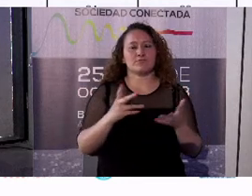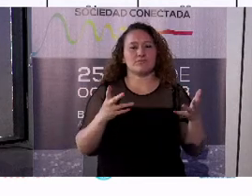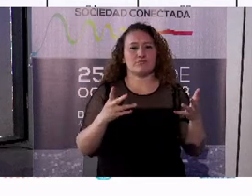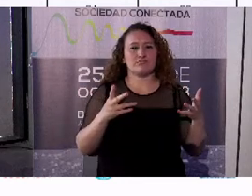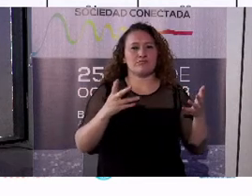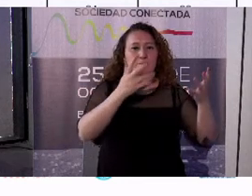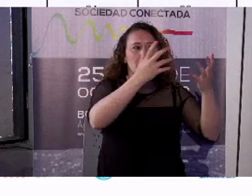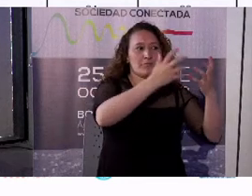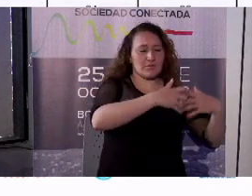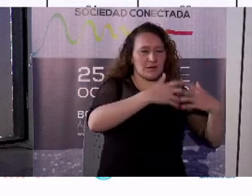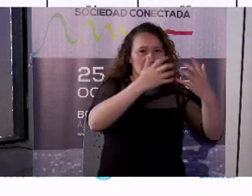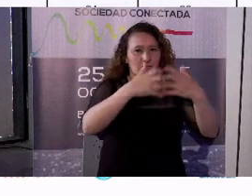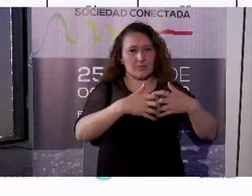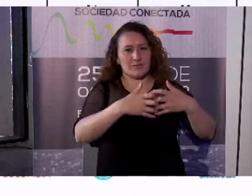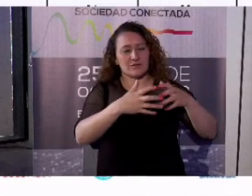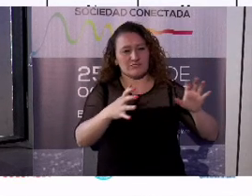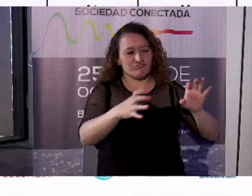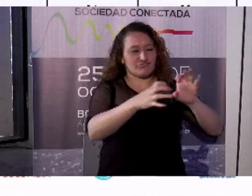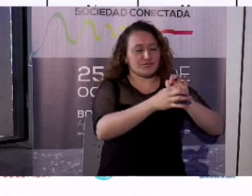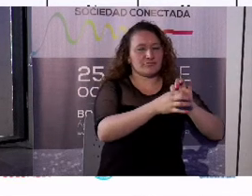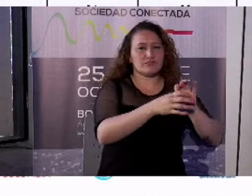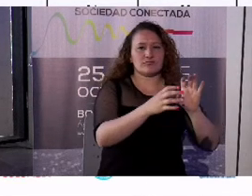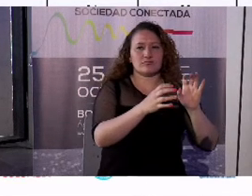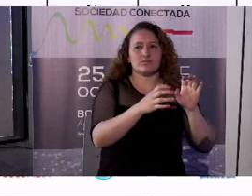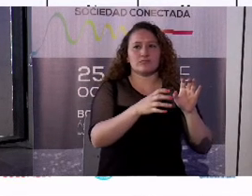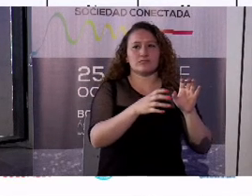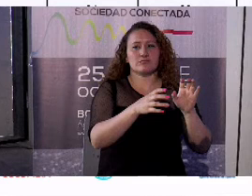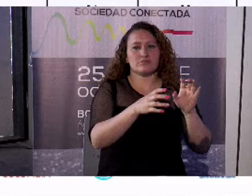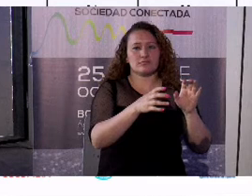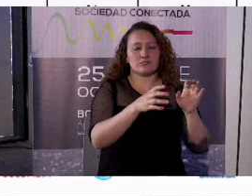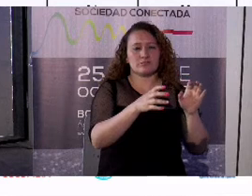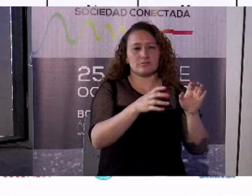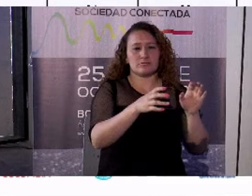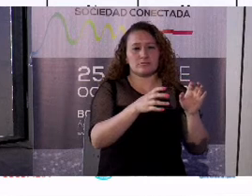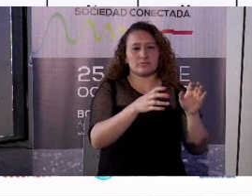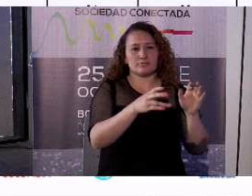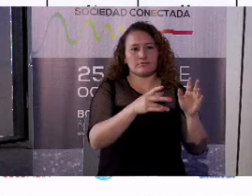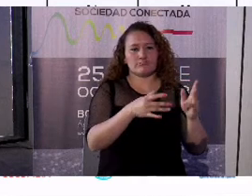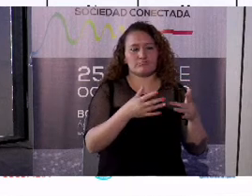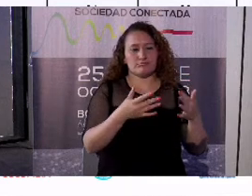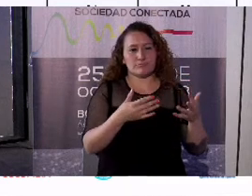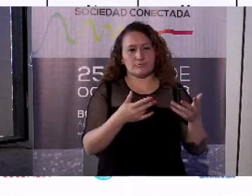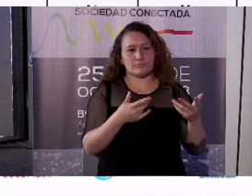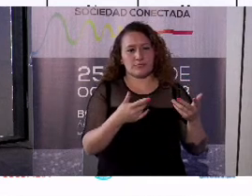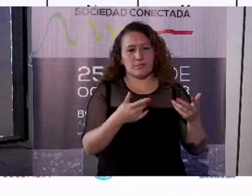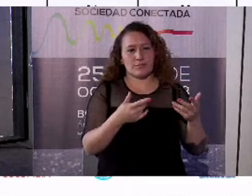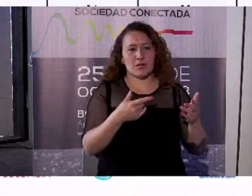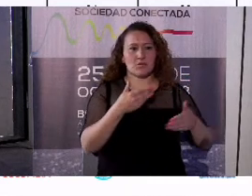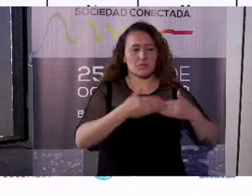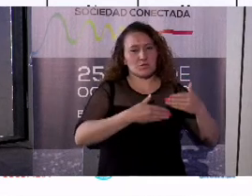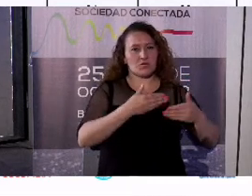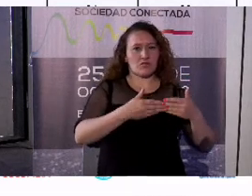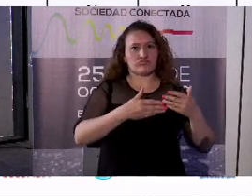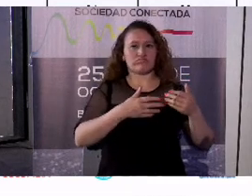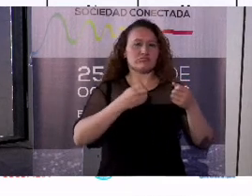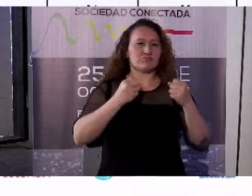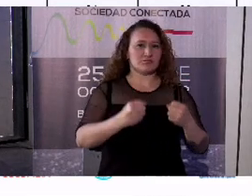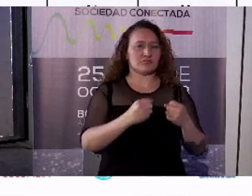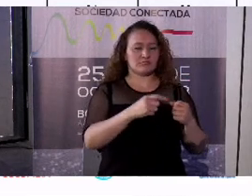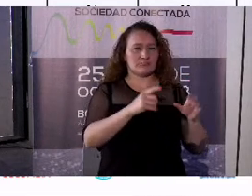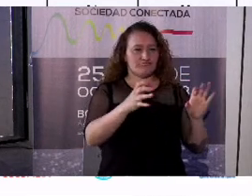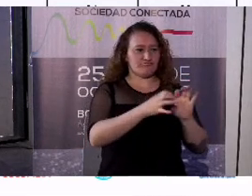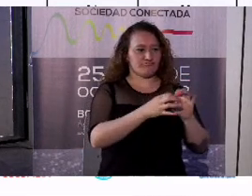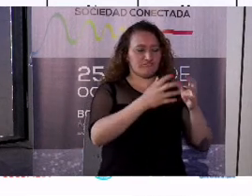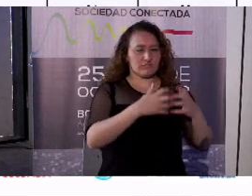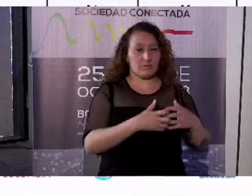el la adquisición de pequeñas compañías para este ir ir este generando aumentando consolidando el negocio de las que compraron